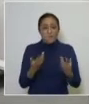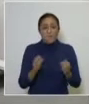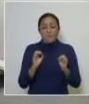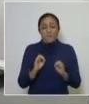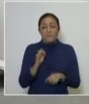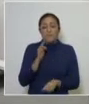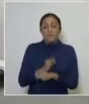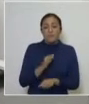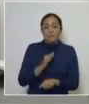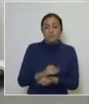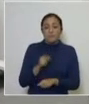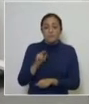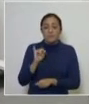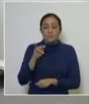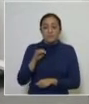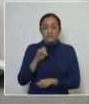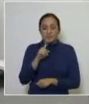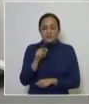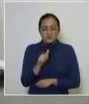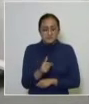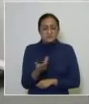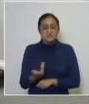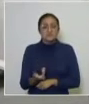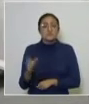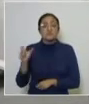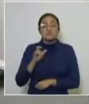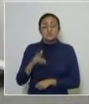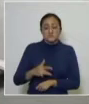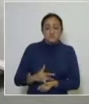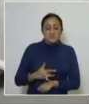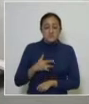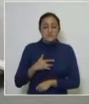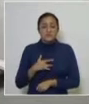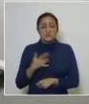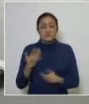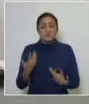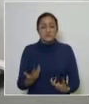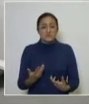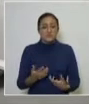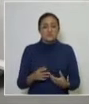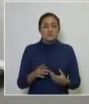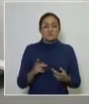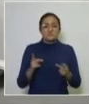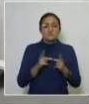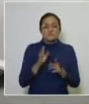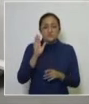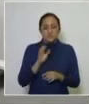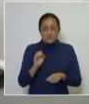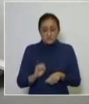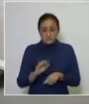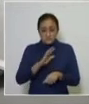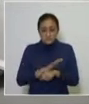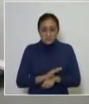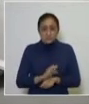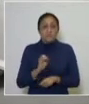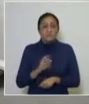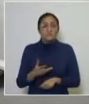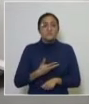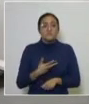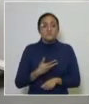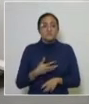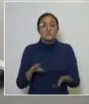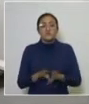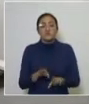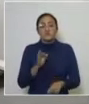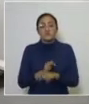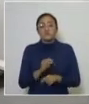la vacuna de la influenza estacional, cuando presenten síntomas compatibles con COVID-19 o tengan un cuadro